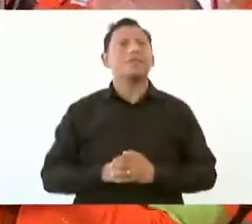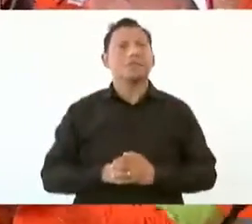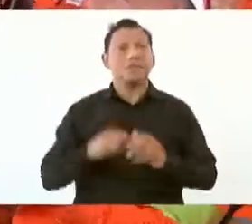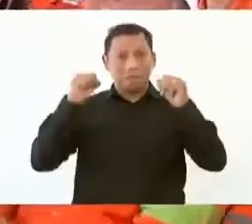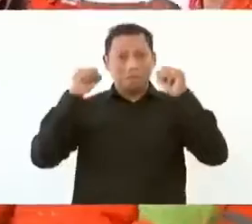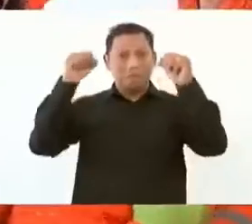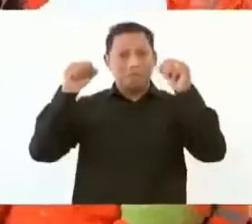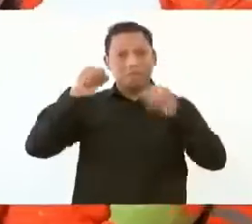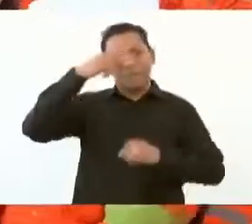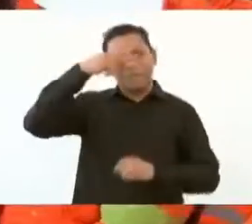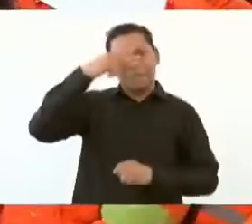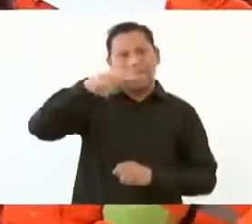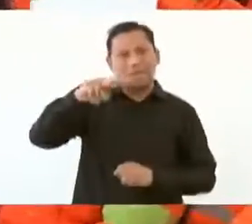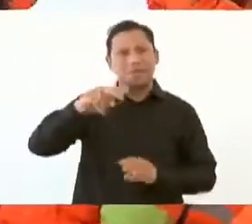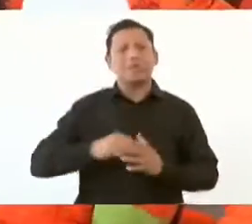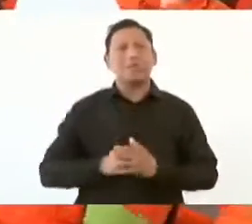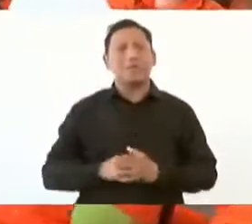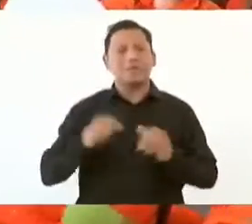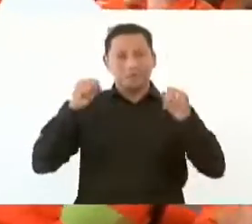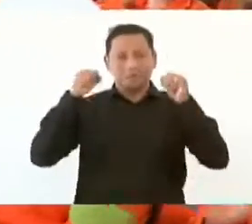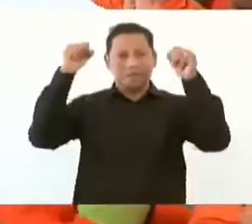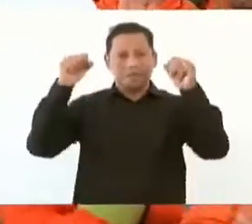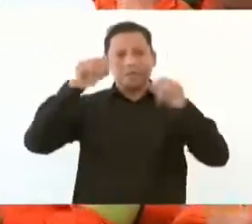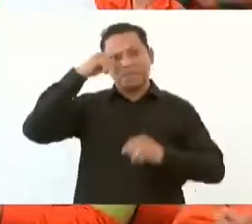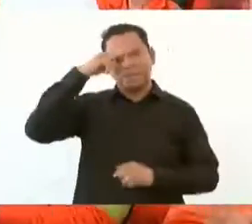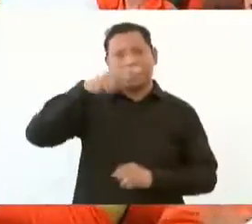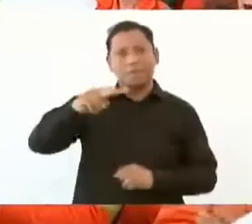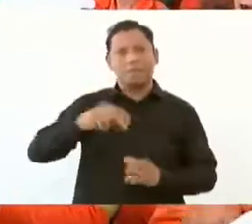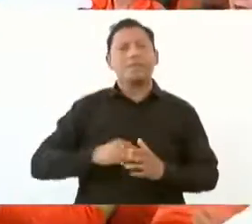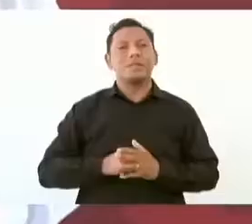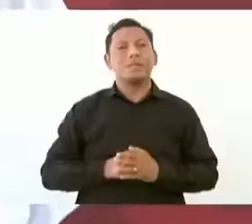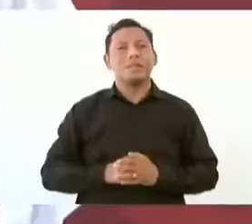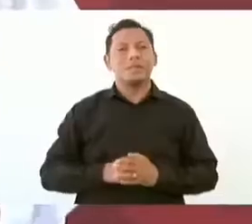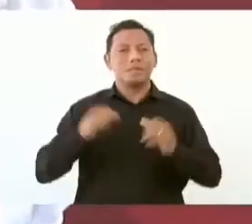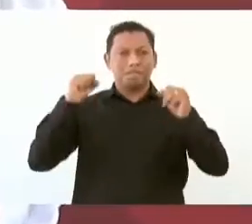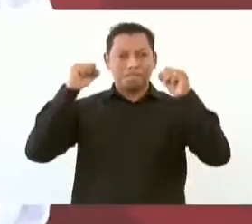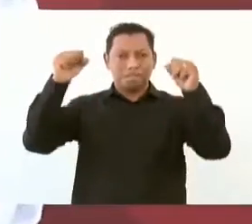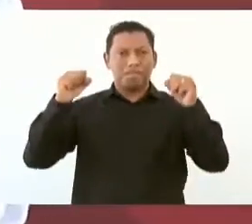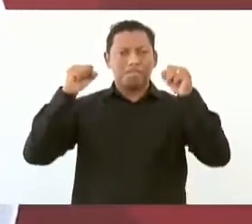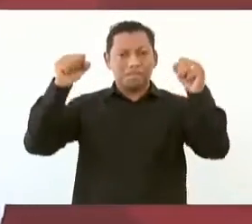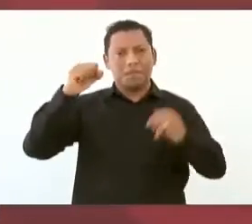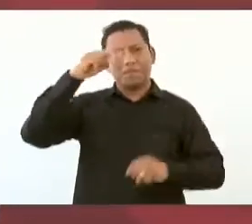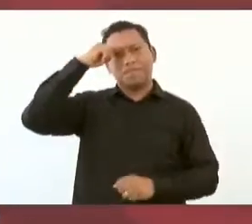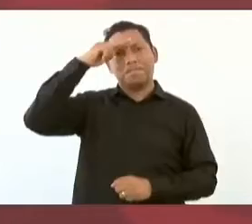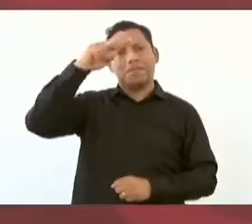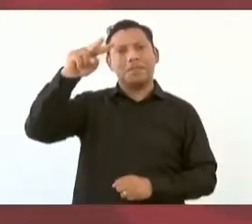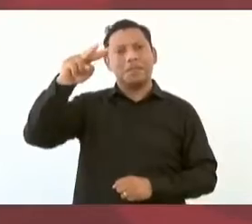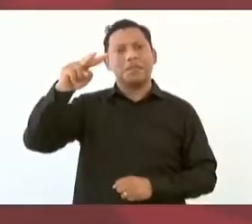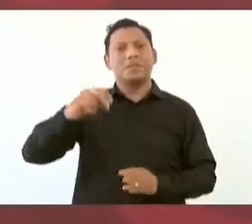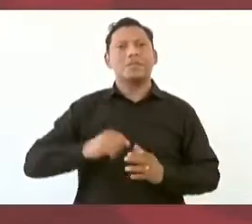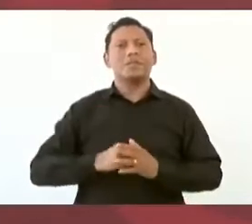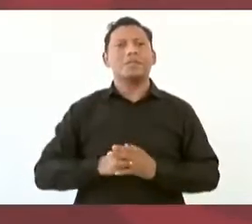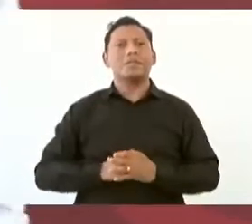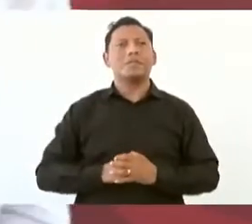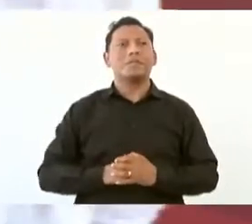¡Viva México! ¡Viva México! ¡Viva México!